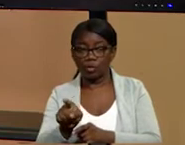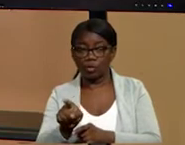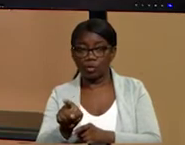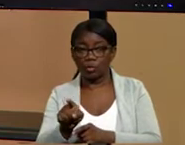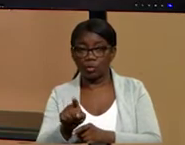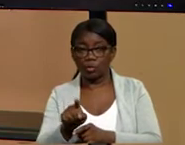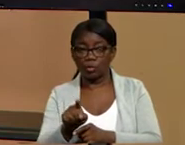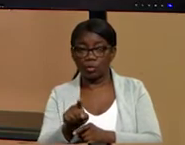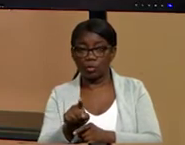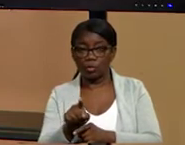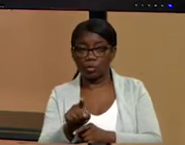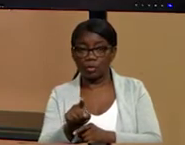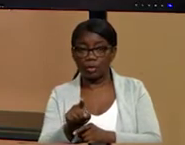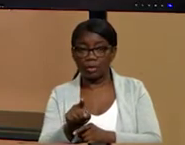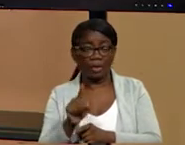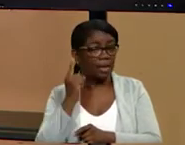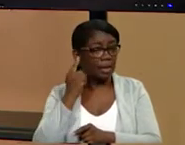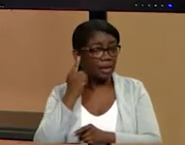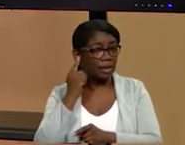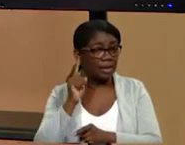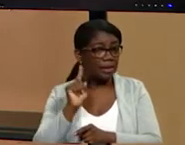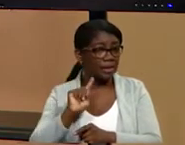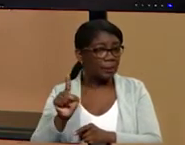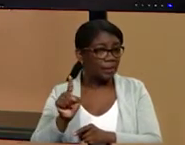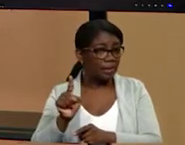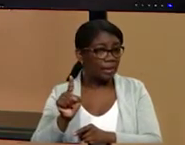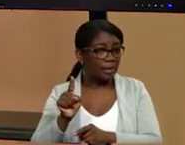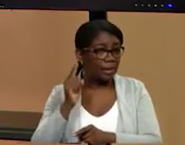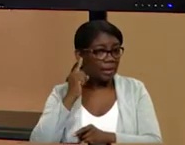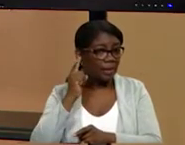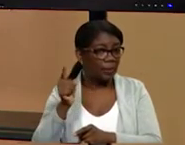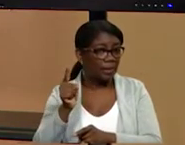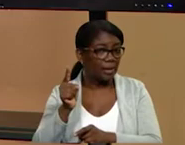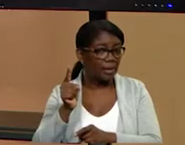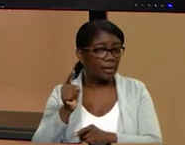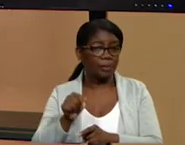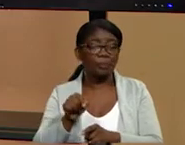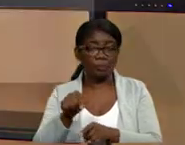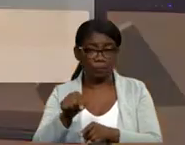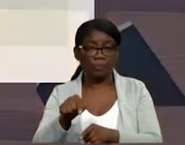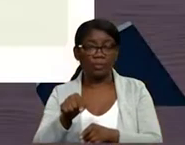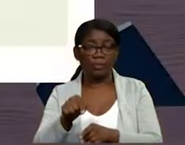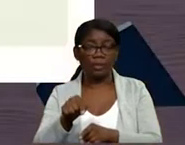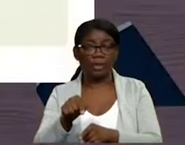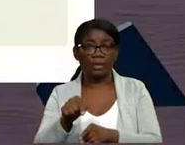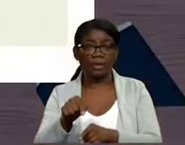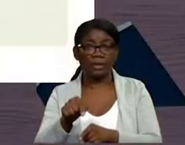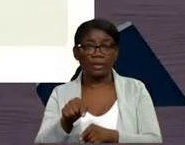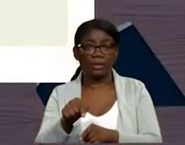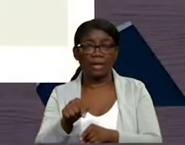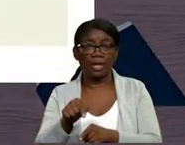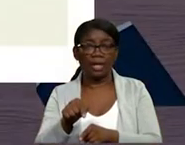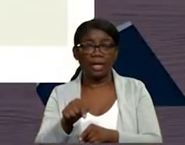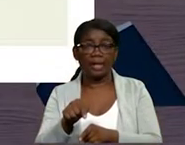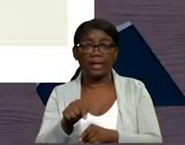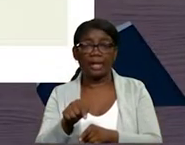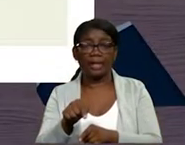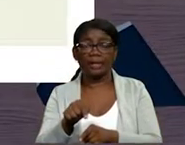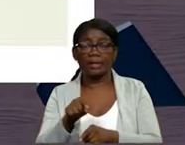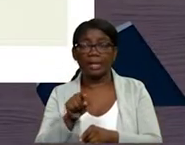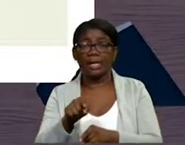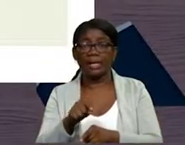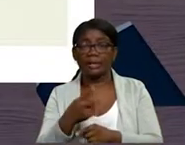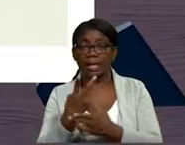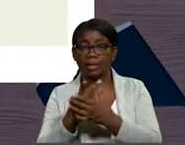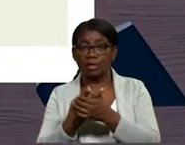activa ese sonido, ¡pi! Automáticamente, ¿verdad? Están en contacto el cátodo